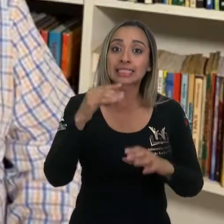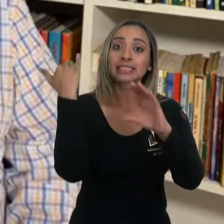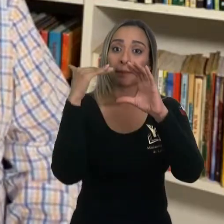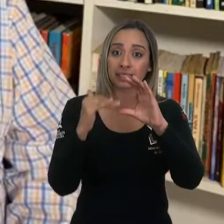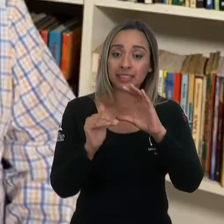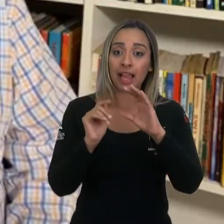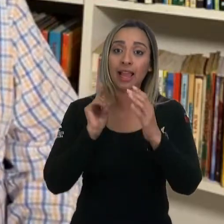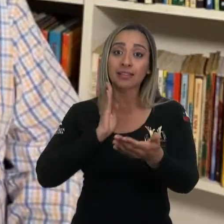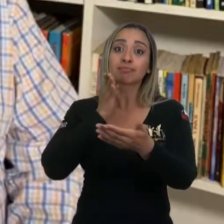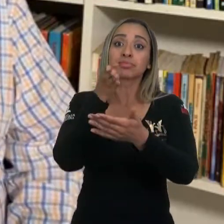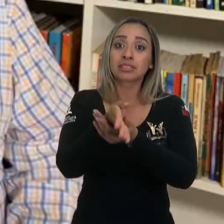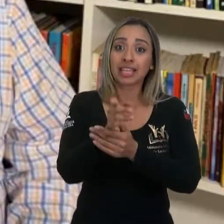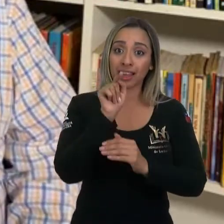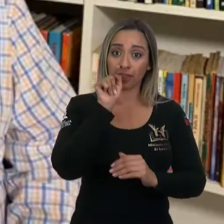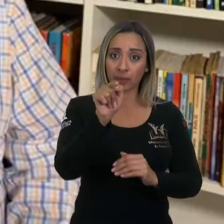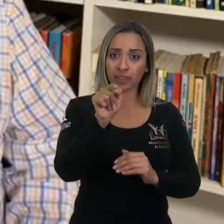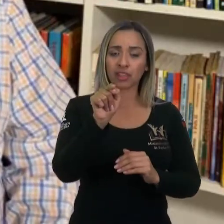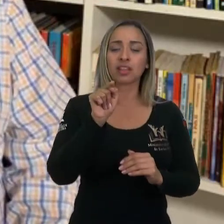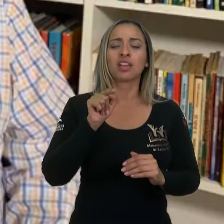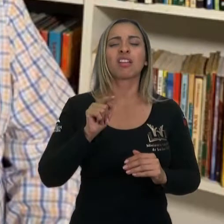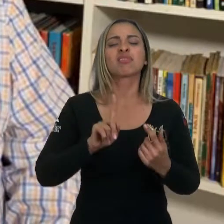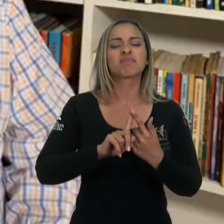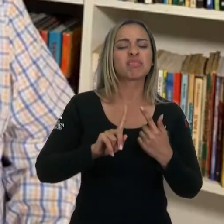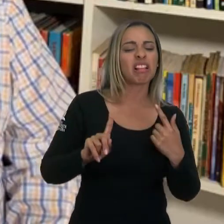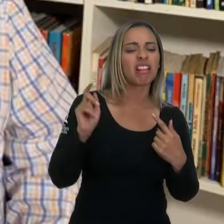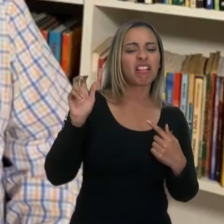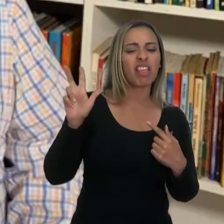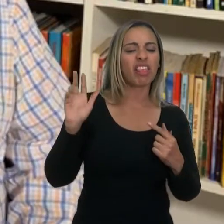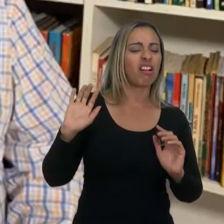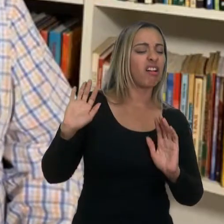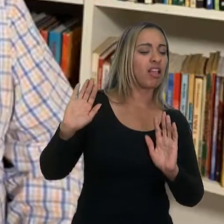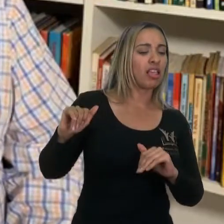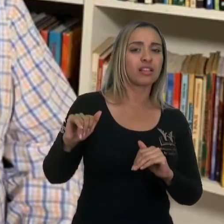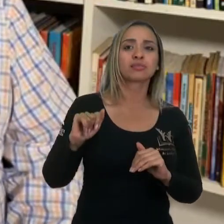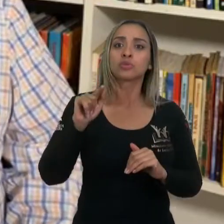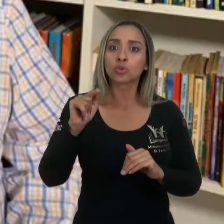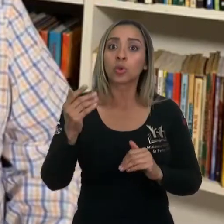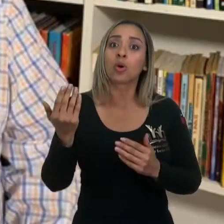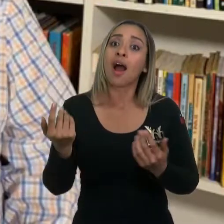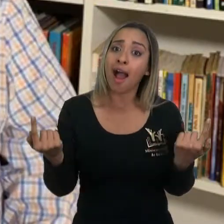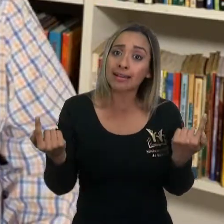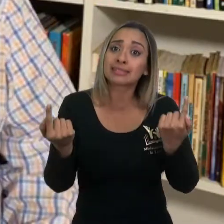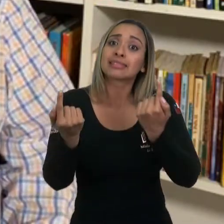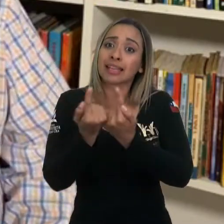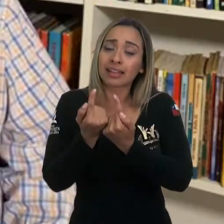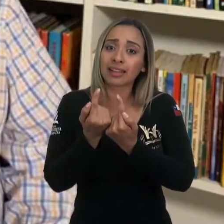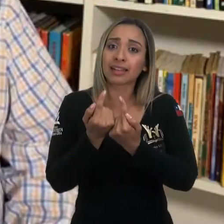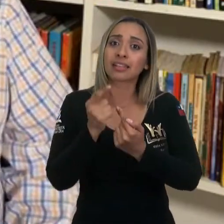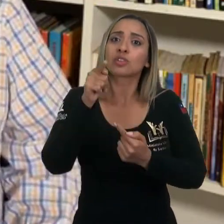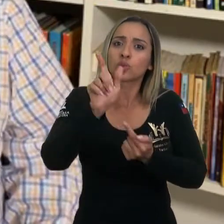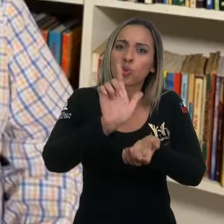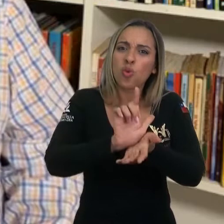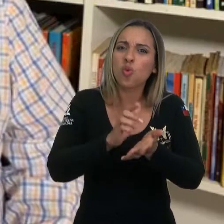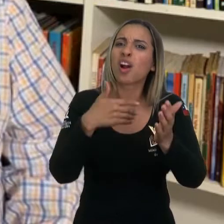está llegando para alguien que está lejos de Dios, lejos de la iglesia, por favor, querido, vuelve. Tu lugar está al lado de Jesús.